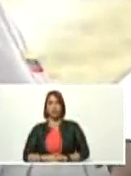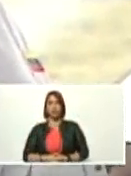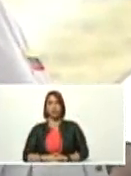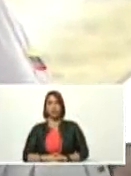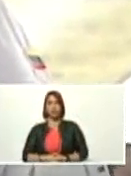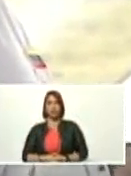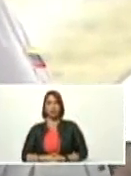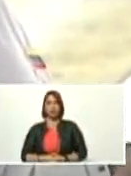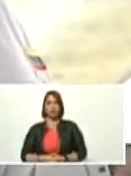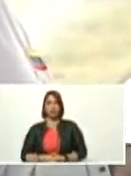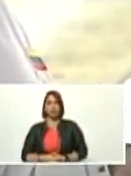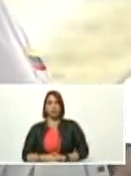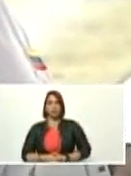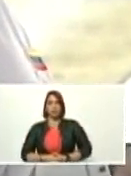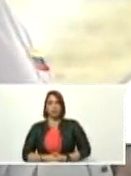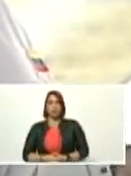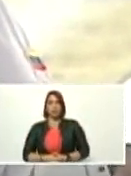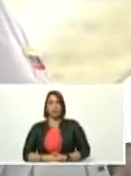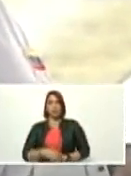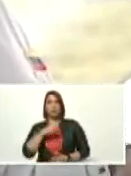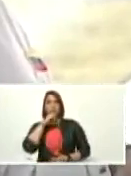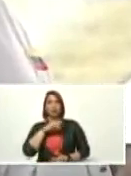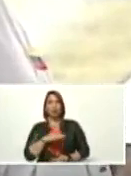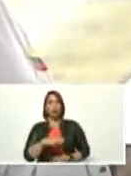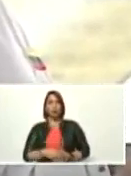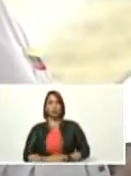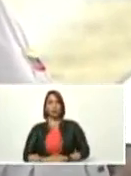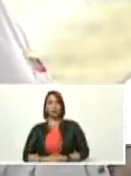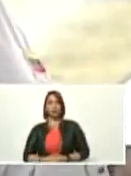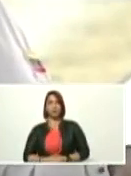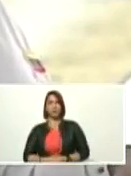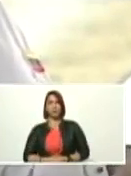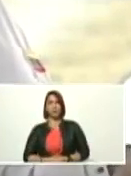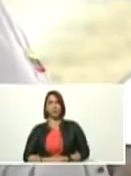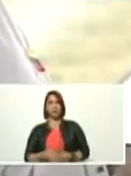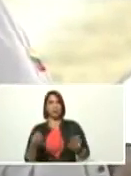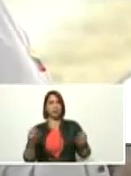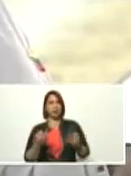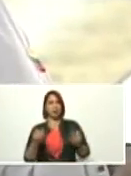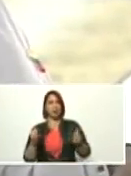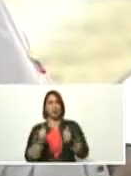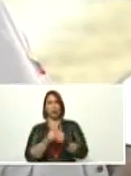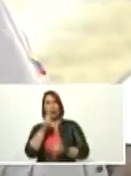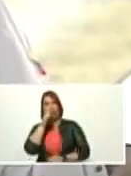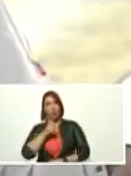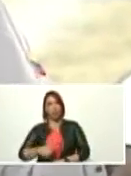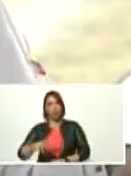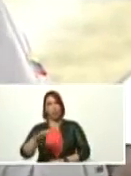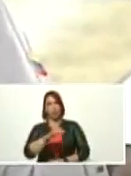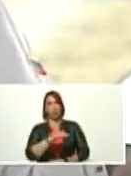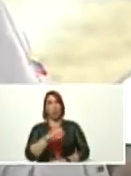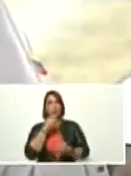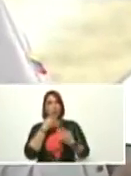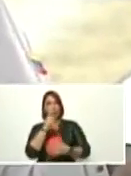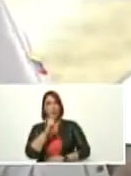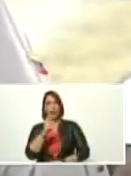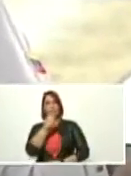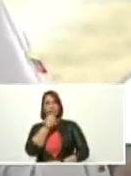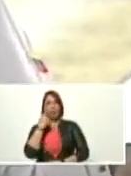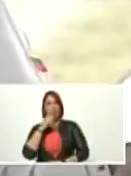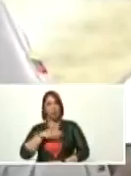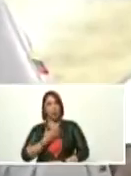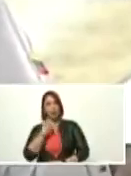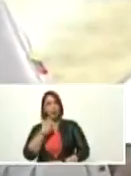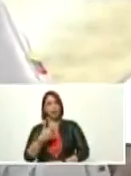insurgente. La historia insurgente siempre con la gente, ¿verdad? Bueno, Alejandro, ¿qué nos puedes decir de